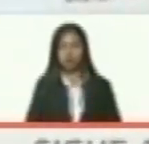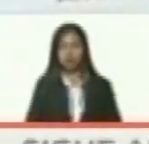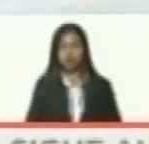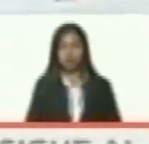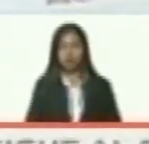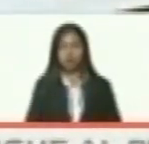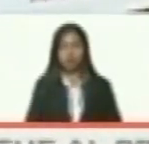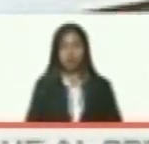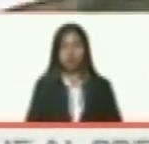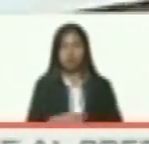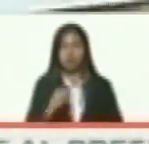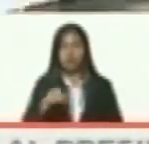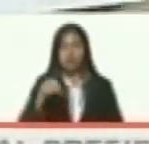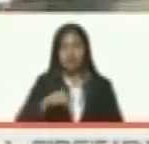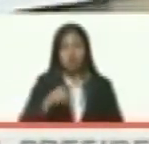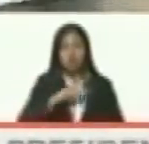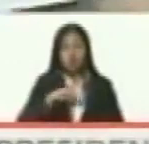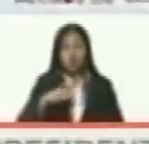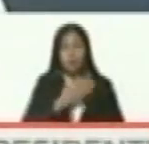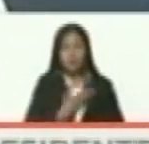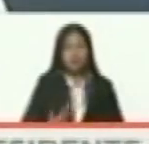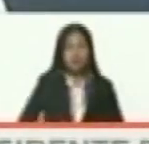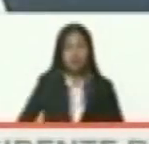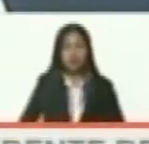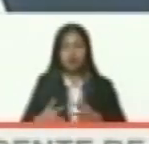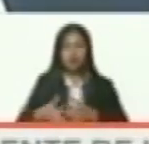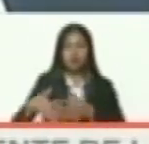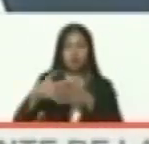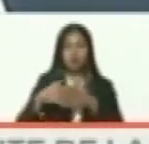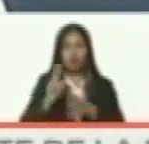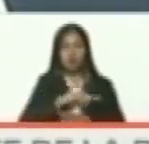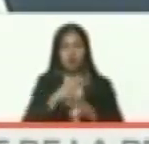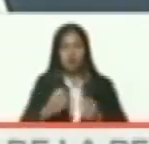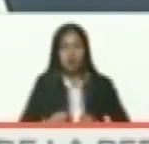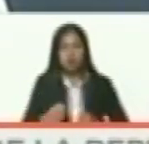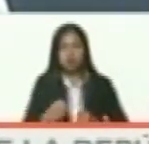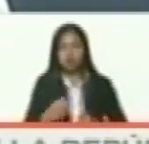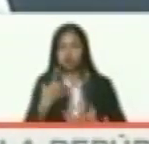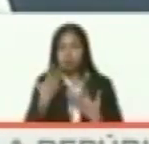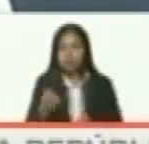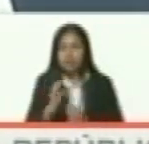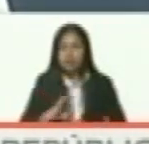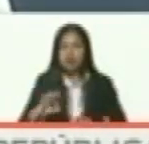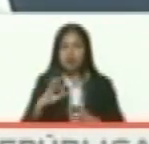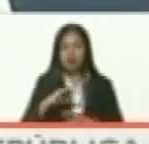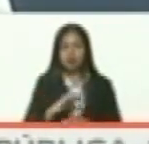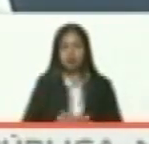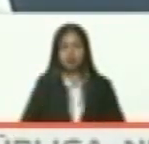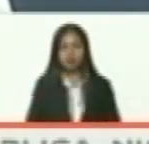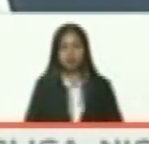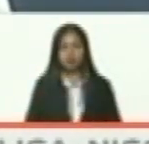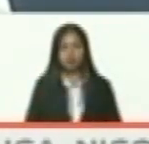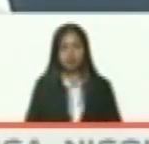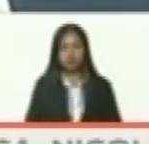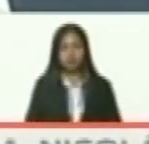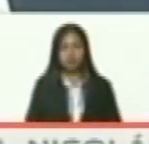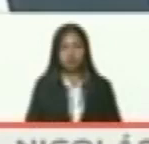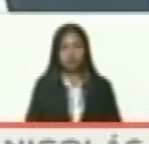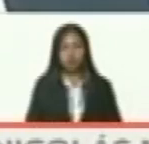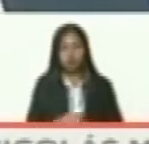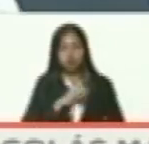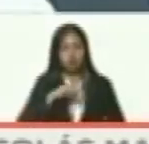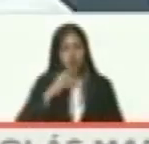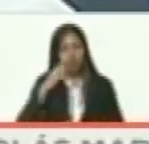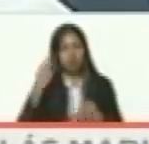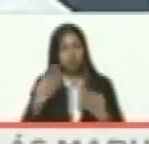Y esto es lo que el presidente de Estados Unidos y el poder imperial no quieren entender. No quieren entender que somos de